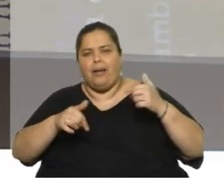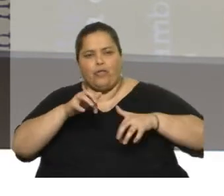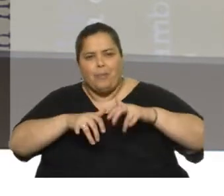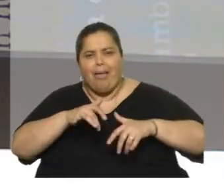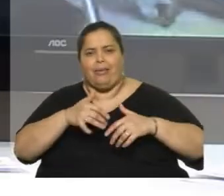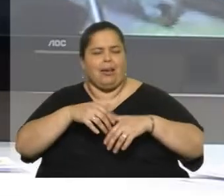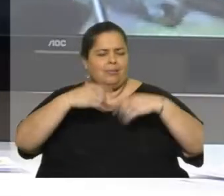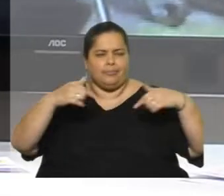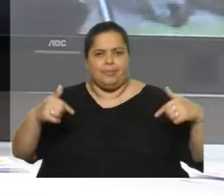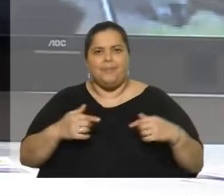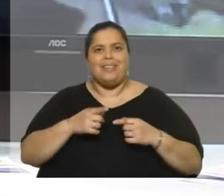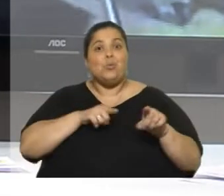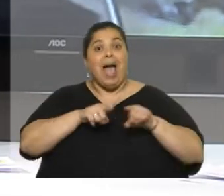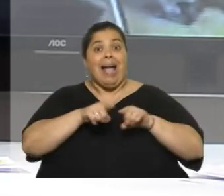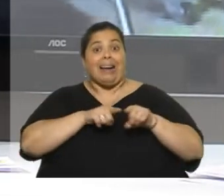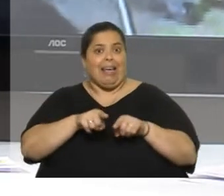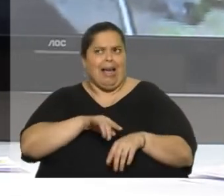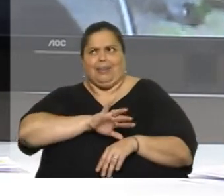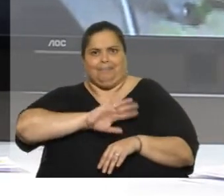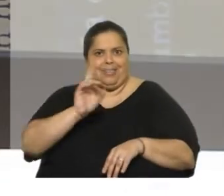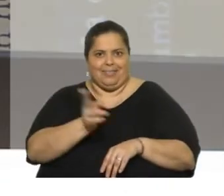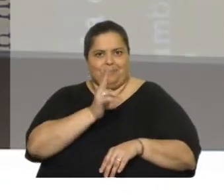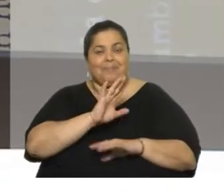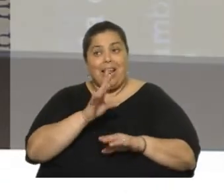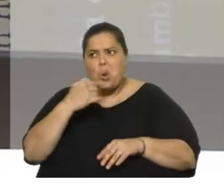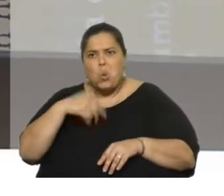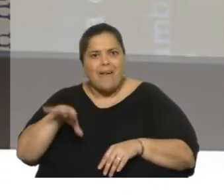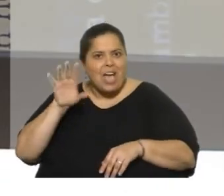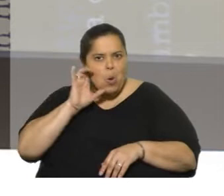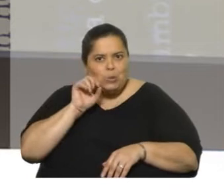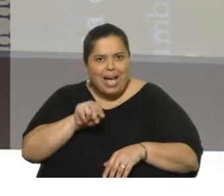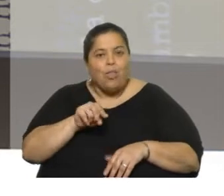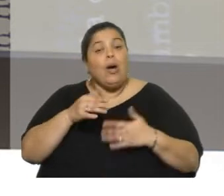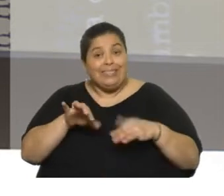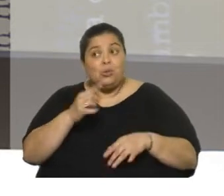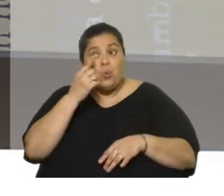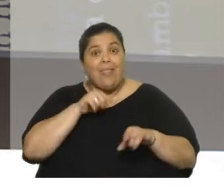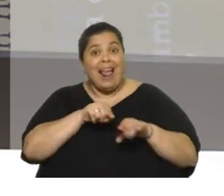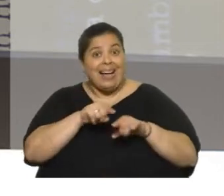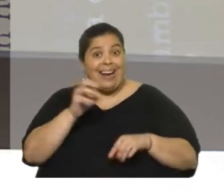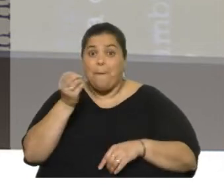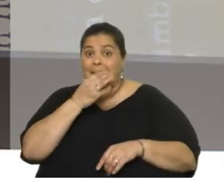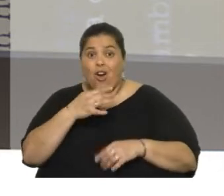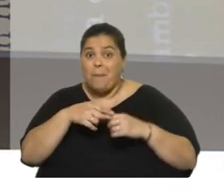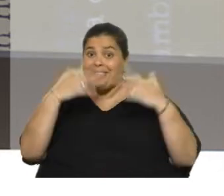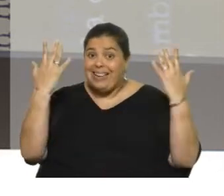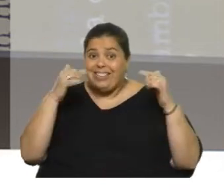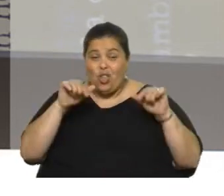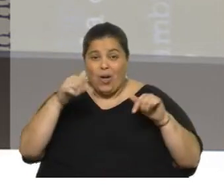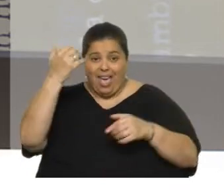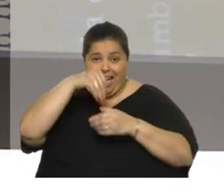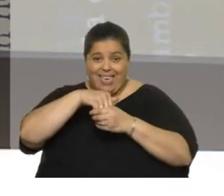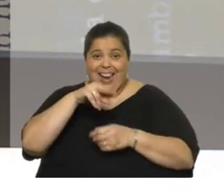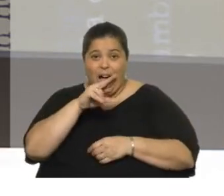usted? Seguramente pocas veces. Sí, pero bueno, es una de las carreras más exitosas, digo, que tenemos. Digo, que realmente, digo,